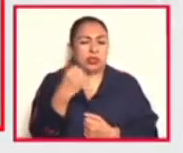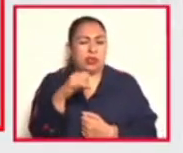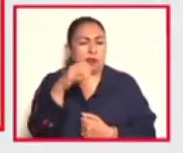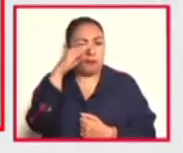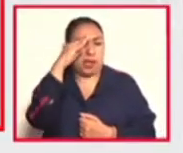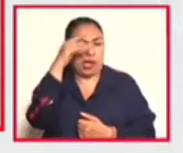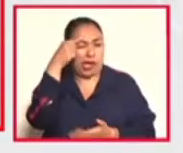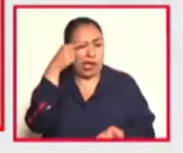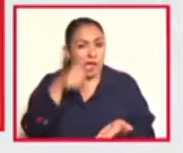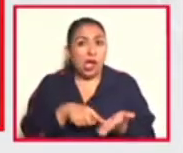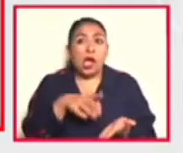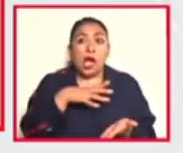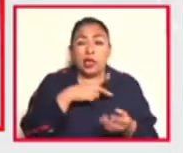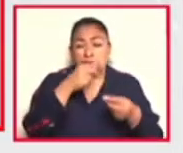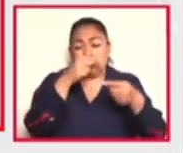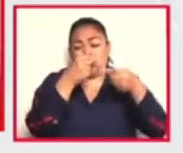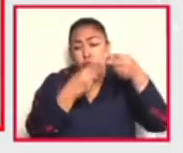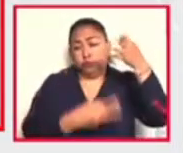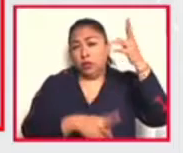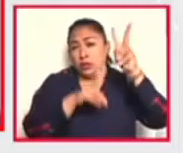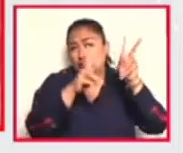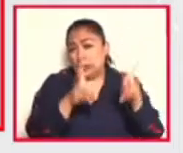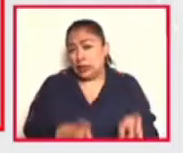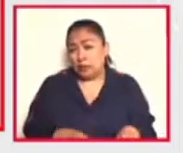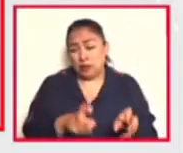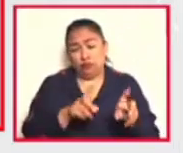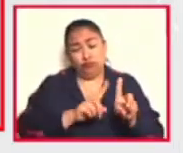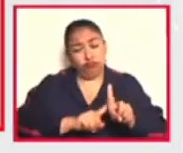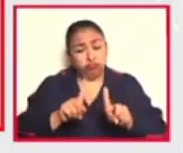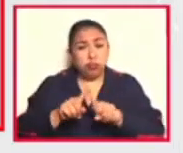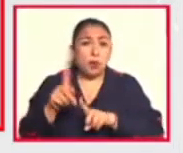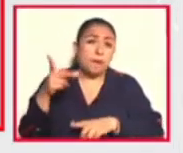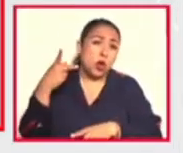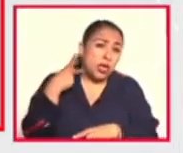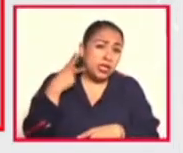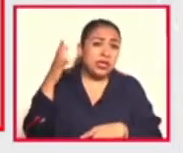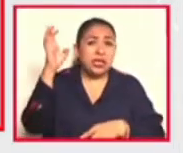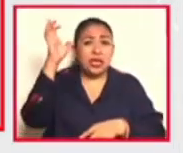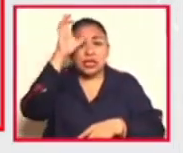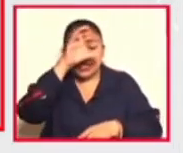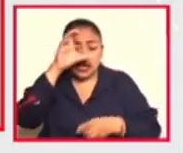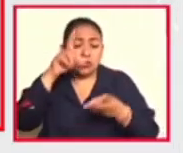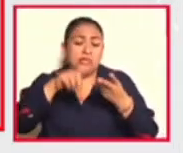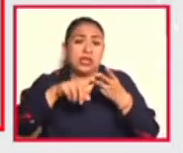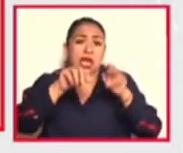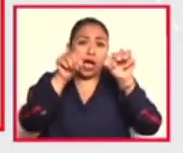enorme cantidad de temas de política, de ciencias duras, de arte, de literatura,